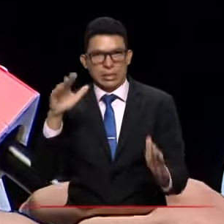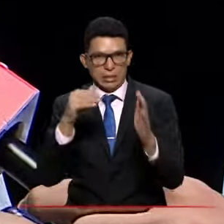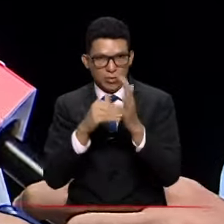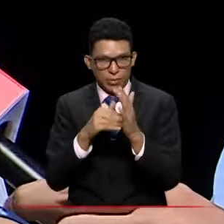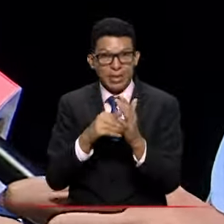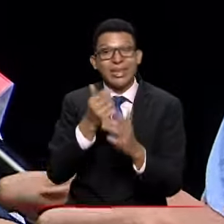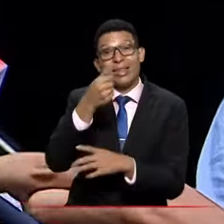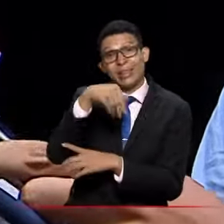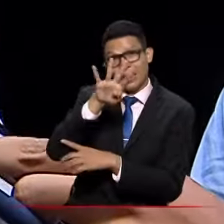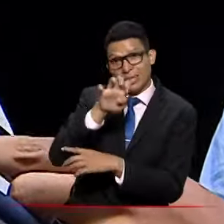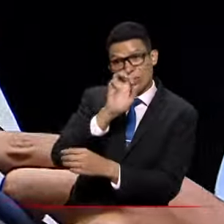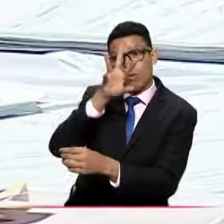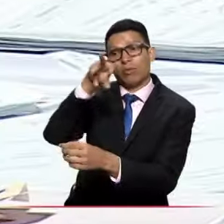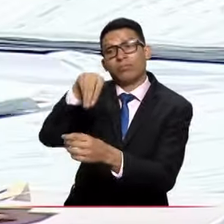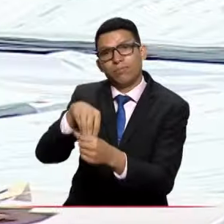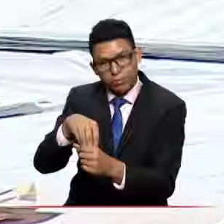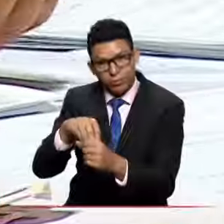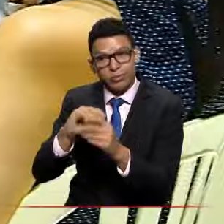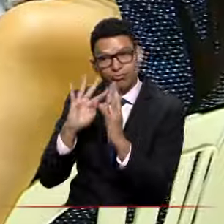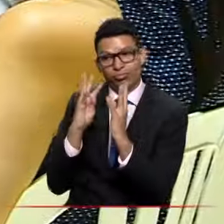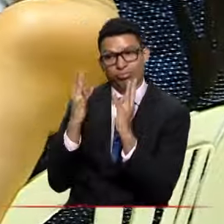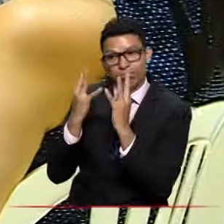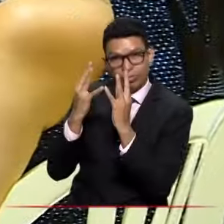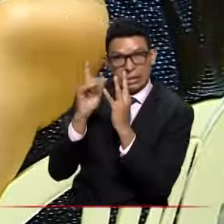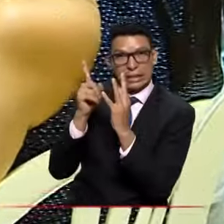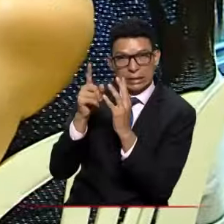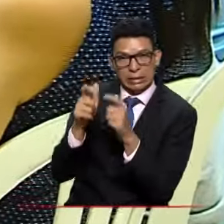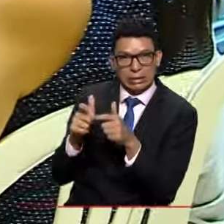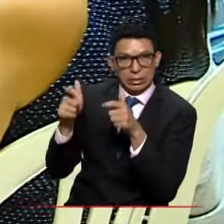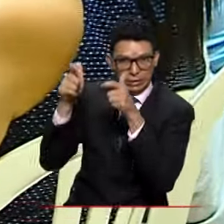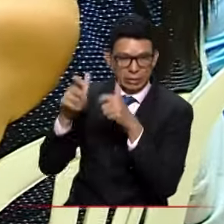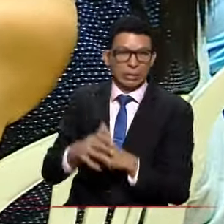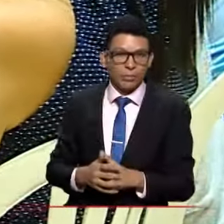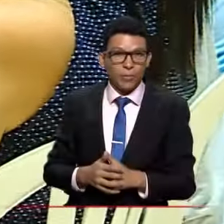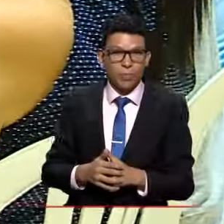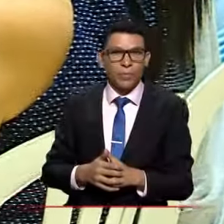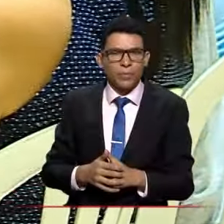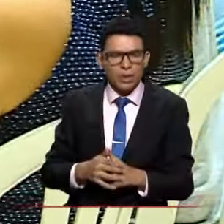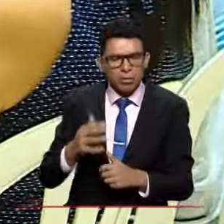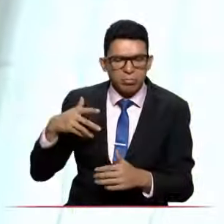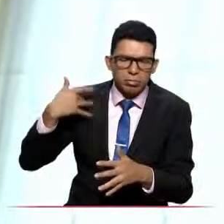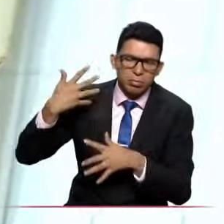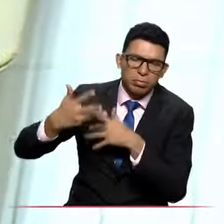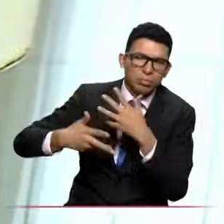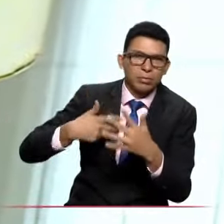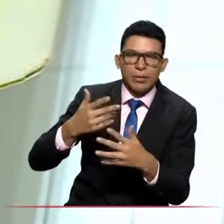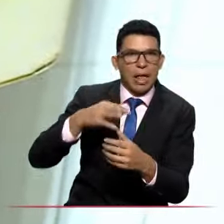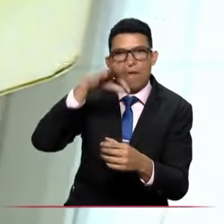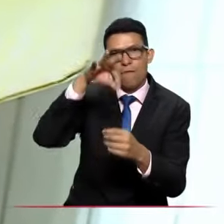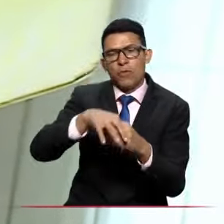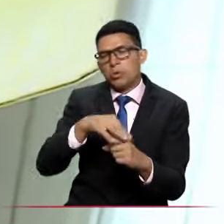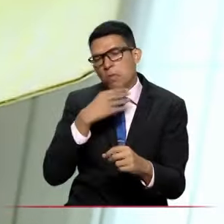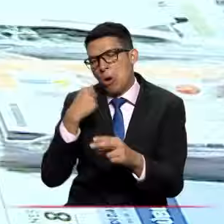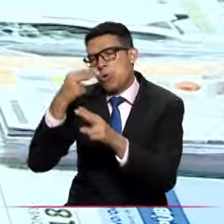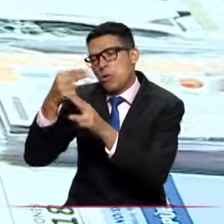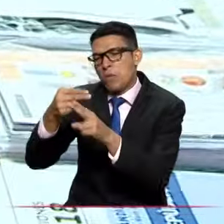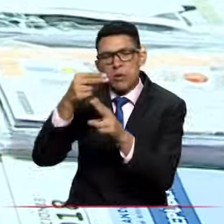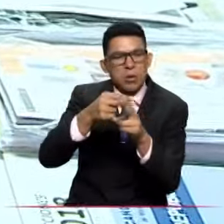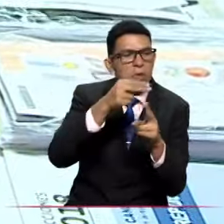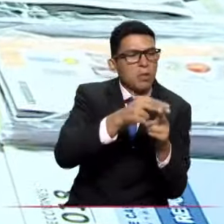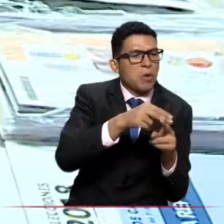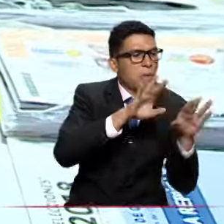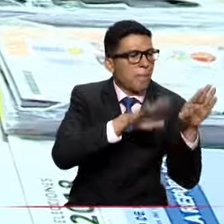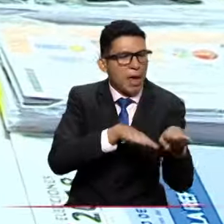19 curules en el Senado. Pero en los siguientes procesos electorales, el uribismo se fue por el voto preferente, aumentando